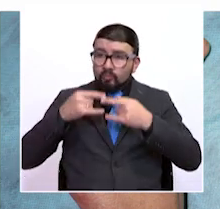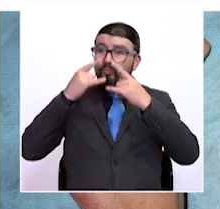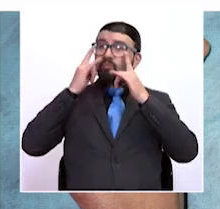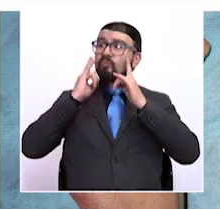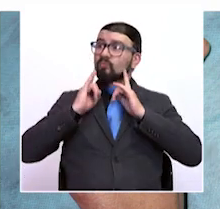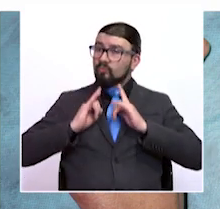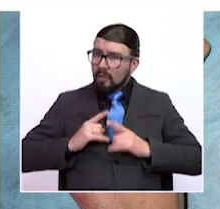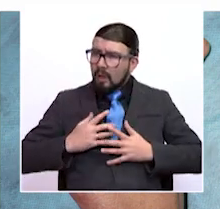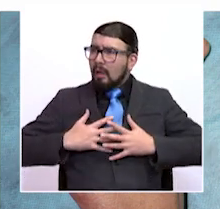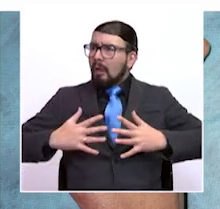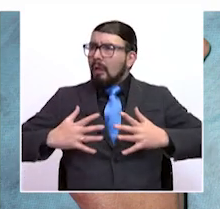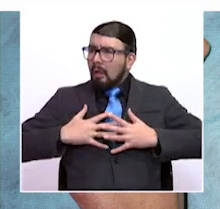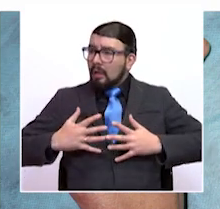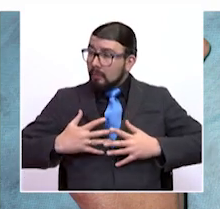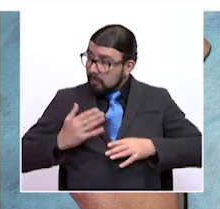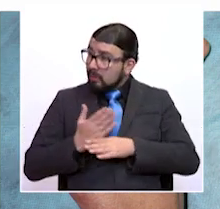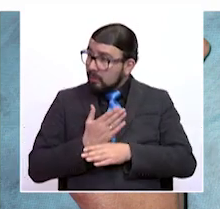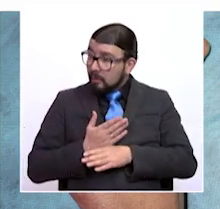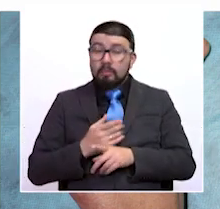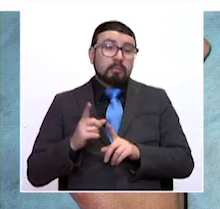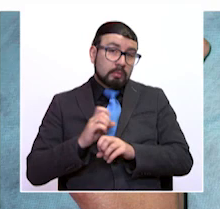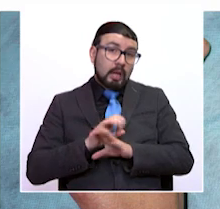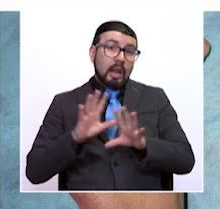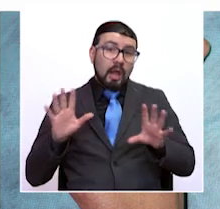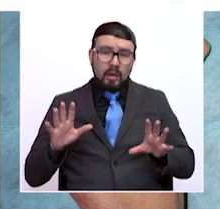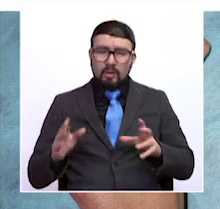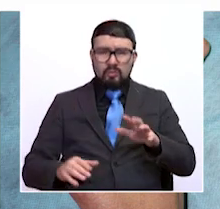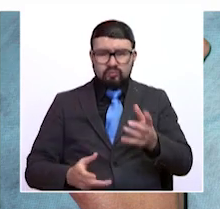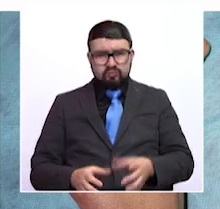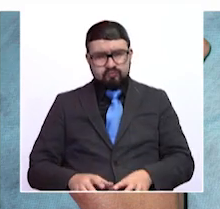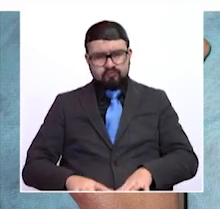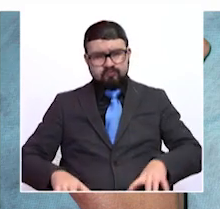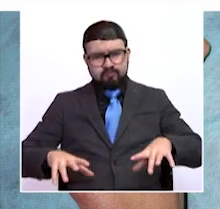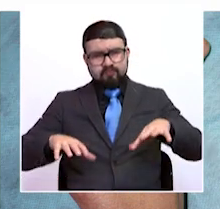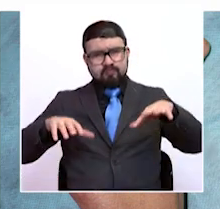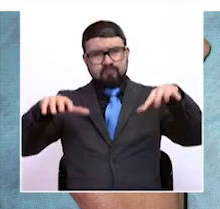Claro que sí. Puede inhalar humo y quemarse todas las vías respiratorias.